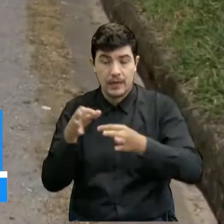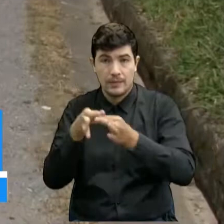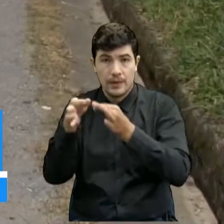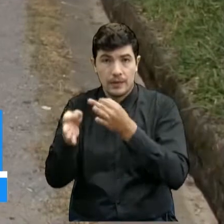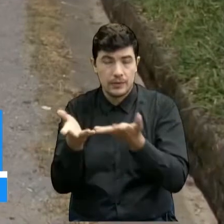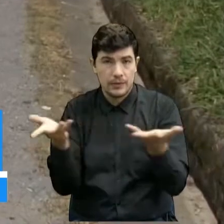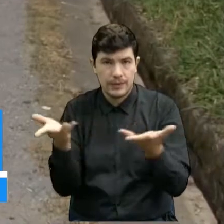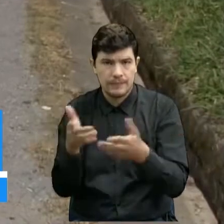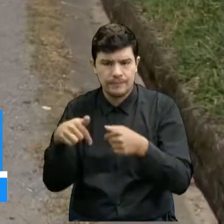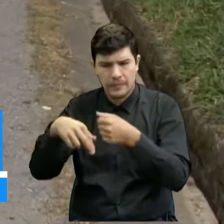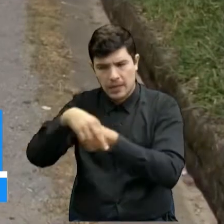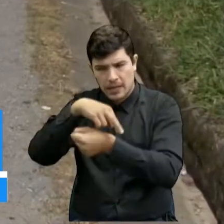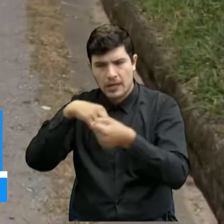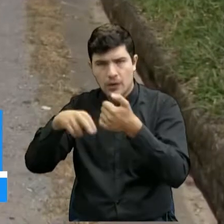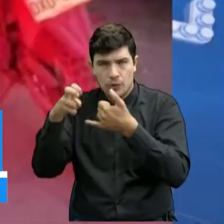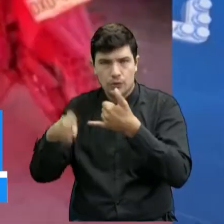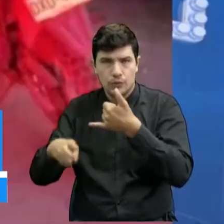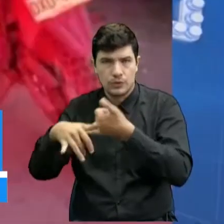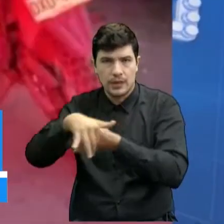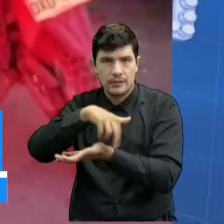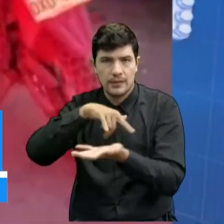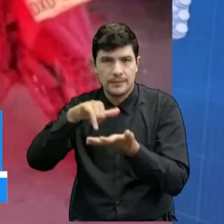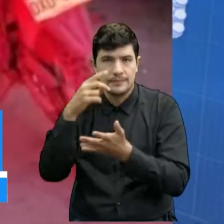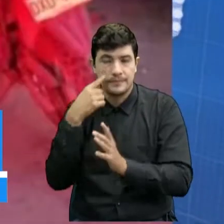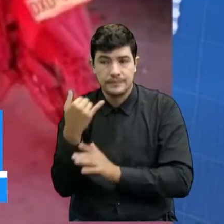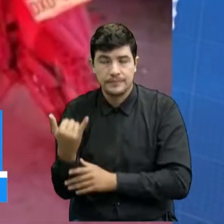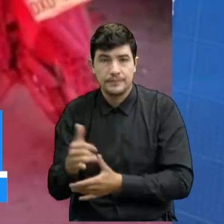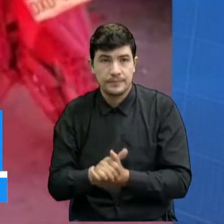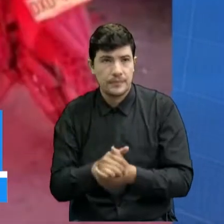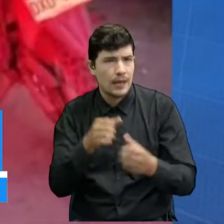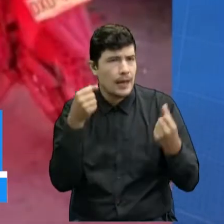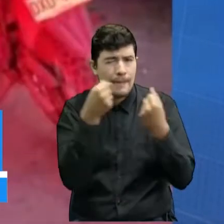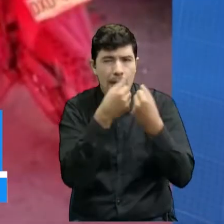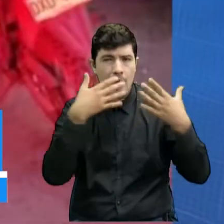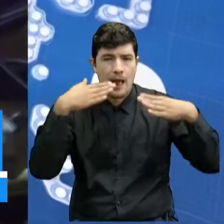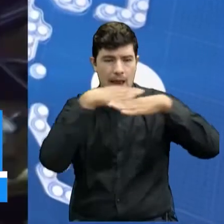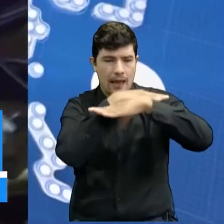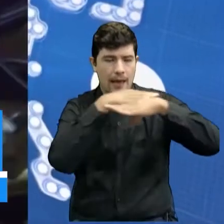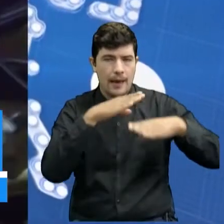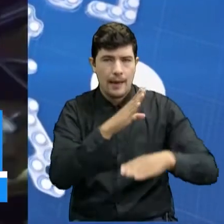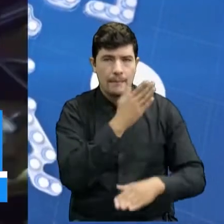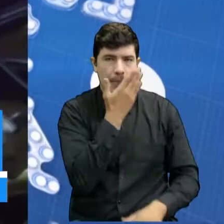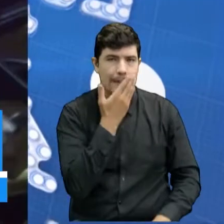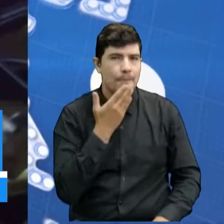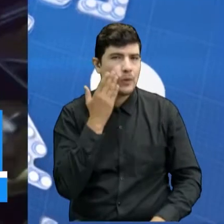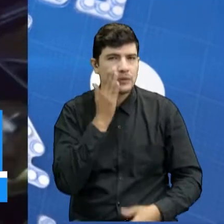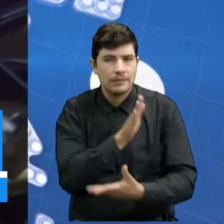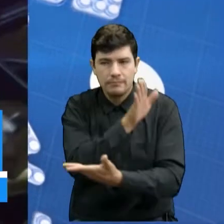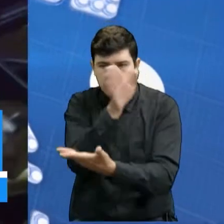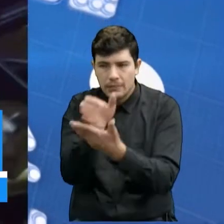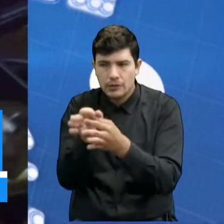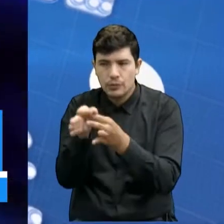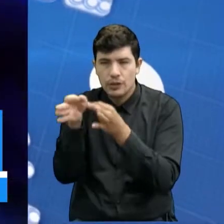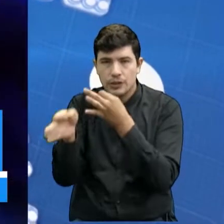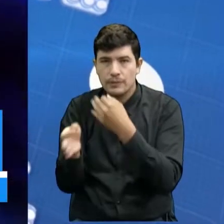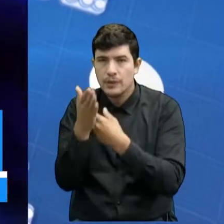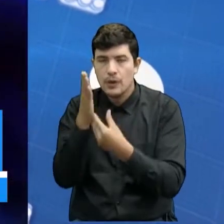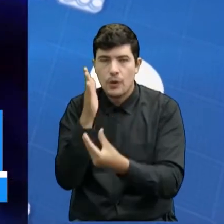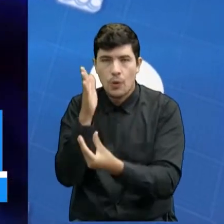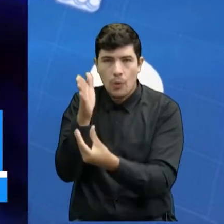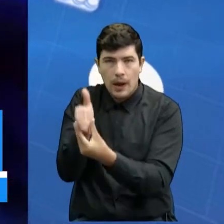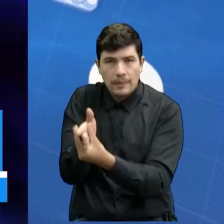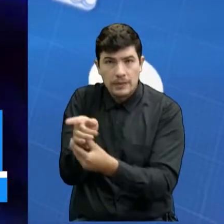municipios de la región del río Suárez. El accidente se presentó sobre la vía Barbosa-Güepsa cuando el conductor de un automóvil